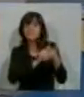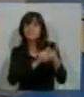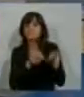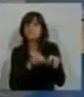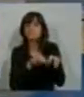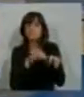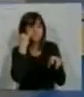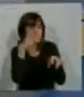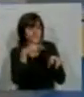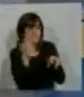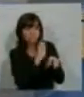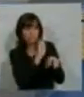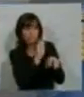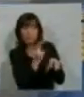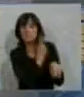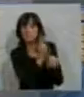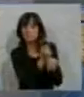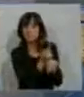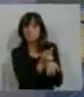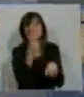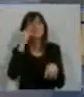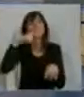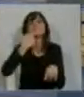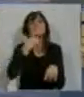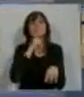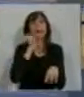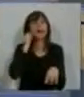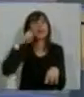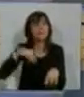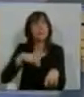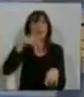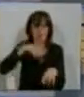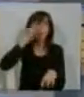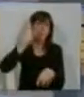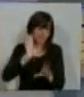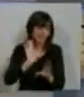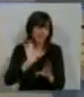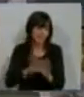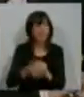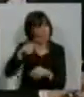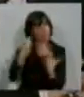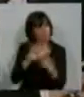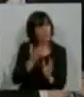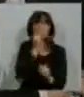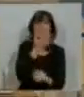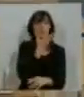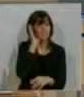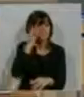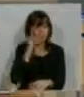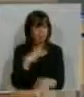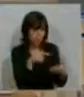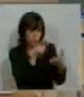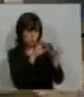texto. Entonces ahora te permite, en vez de tener que borrarlo y volver a subirla, editarlo. Editar el en texto. En Facebook se puede, en Twitter no.